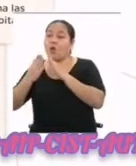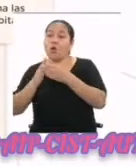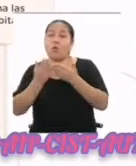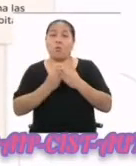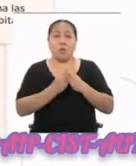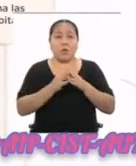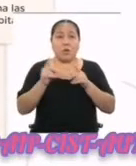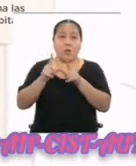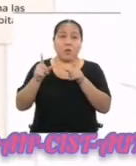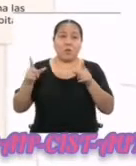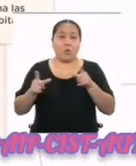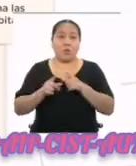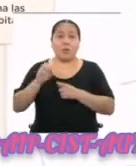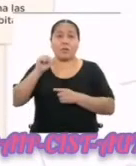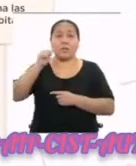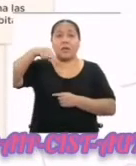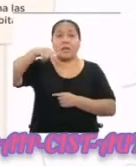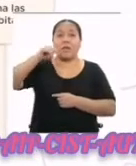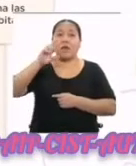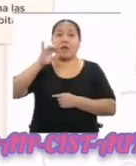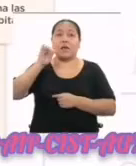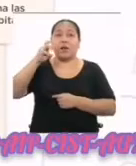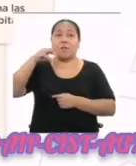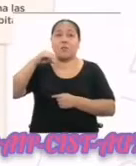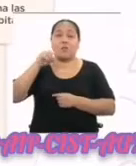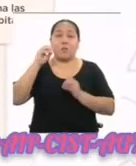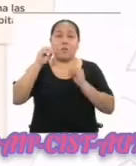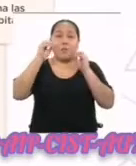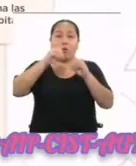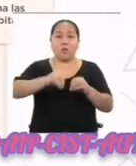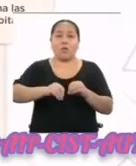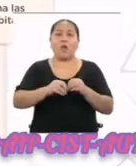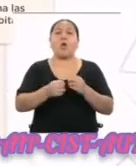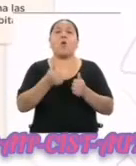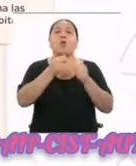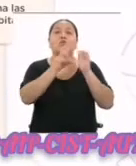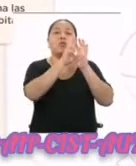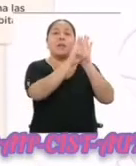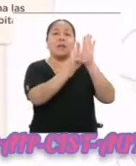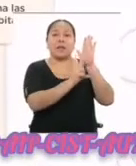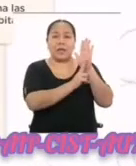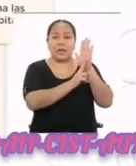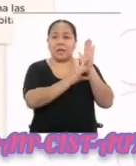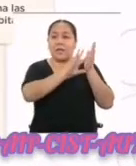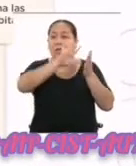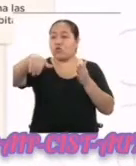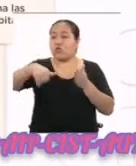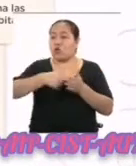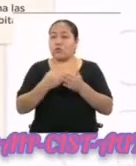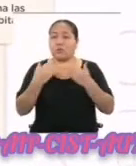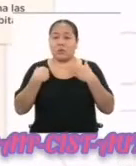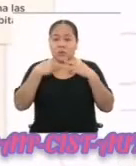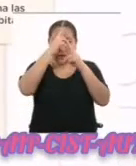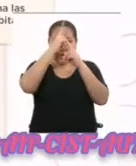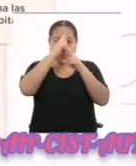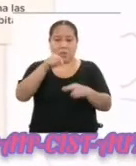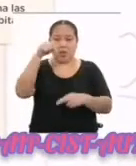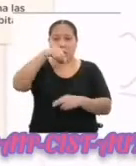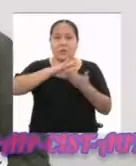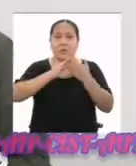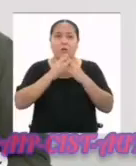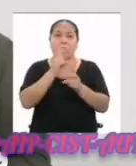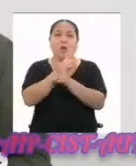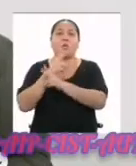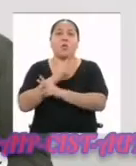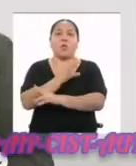del distrito de Santa Ramona determina las condiciones a que deben sujetarse todos los habitantes de la comunidad para cuidar los